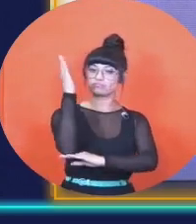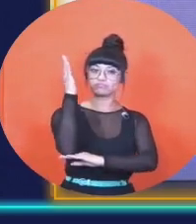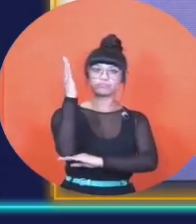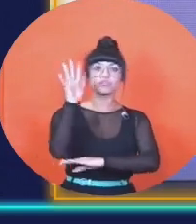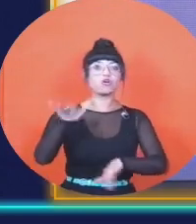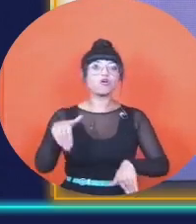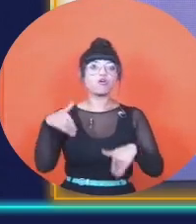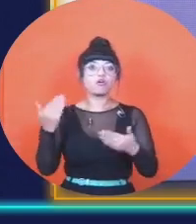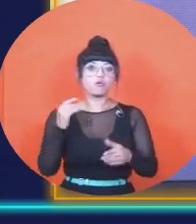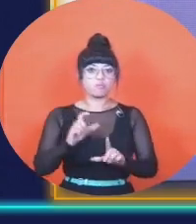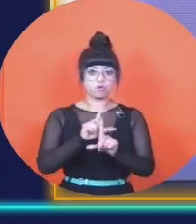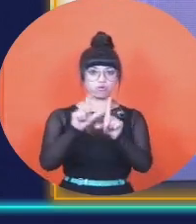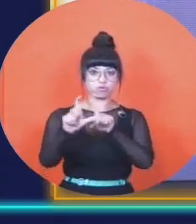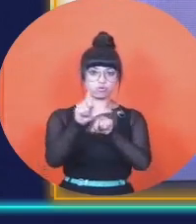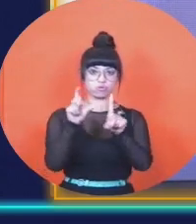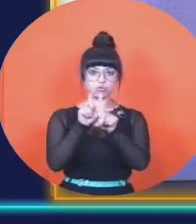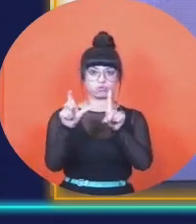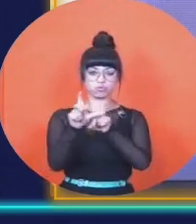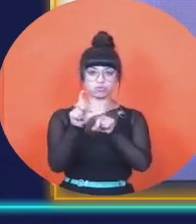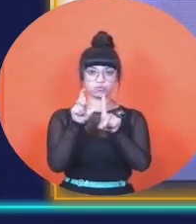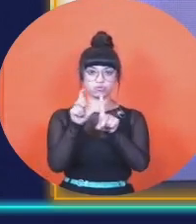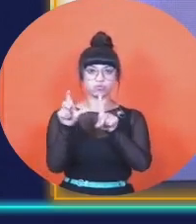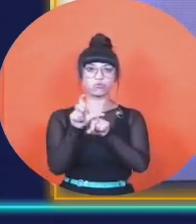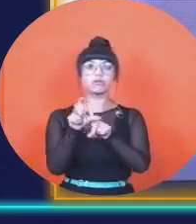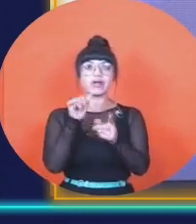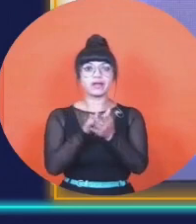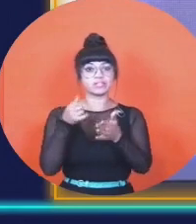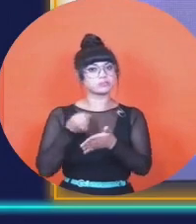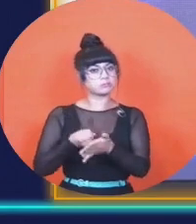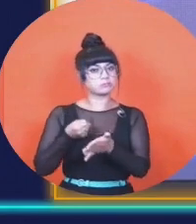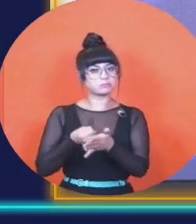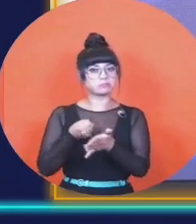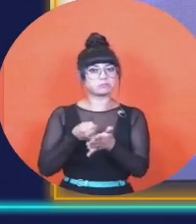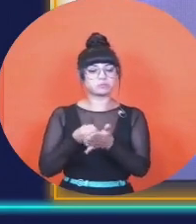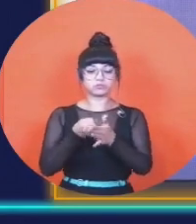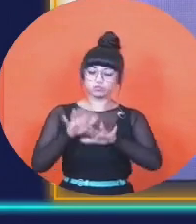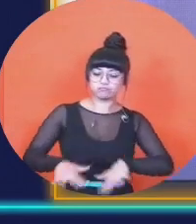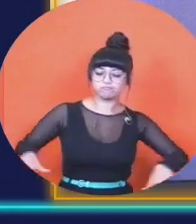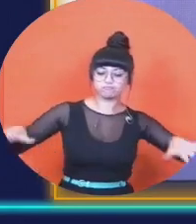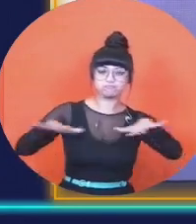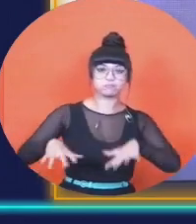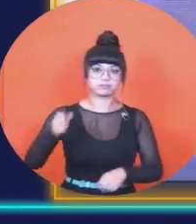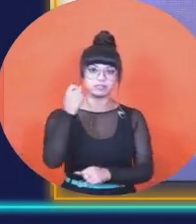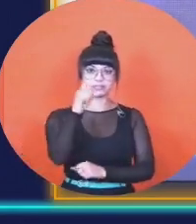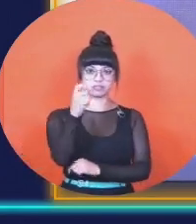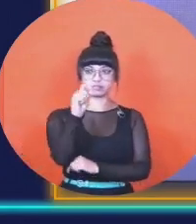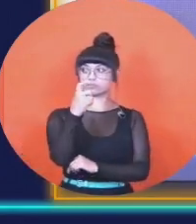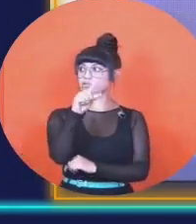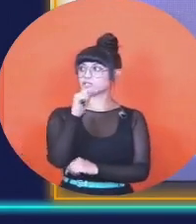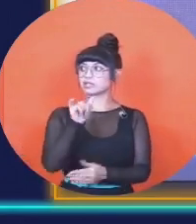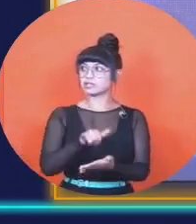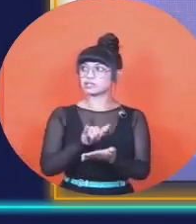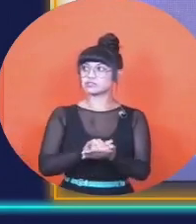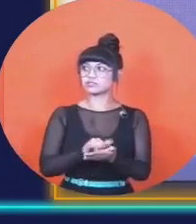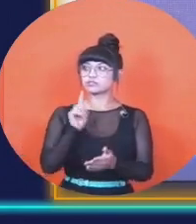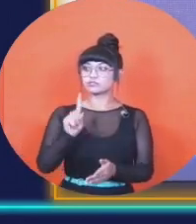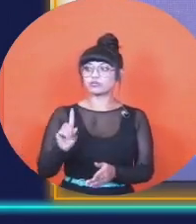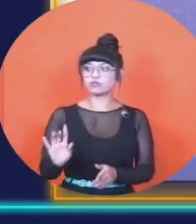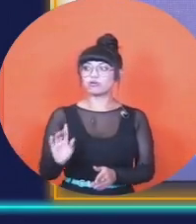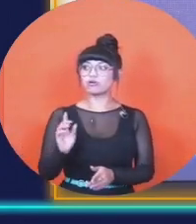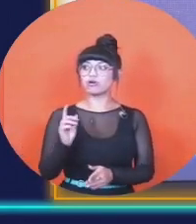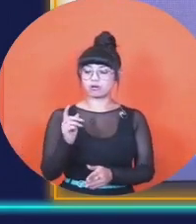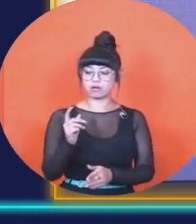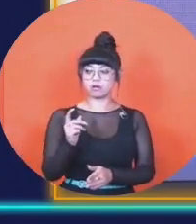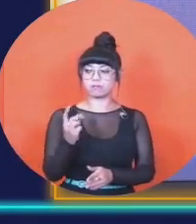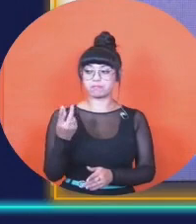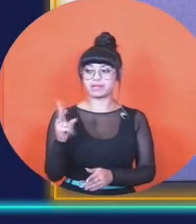«Cómo la cultura del estudio impulsa el entorno digital». Impulsa el éxito en Colombia 4.0